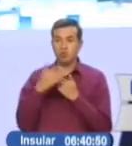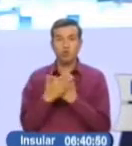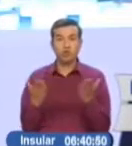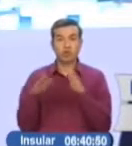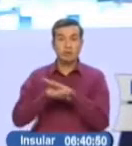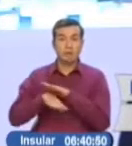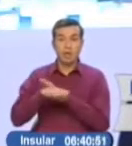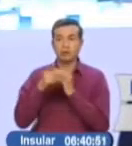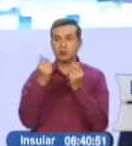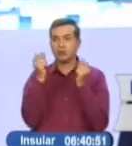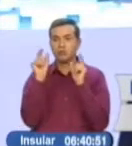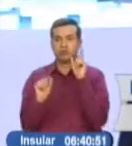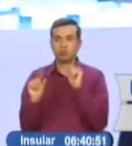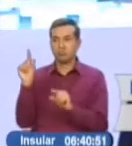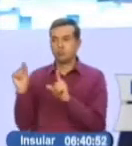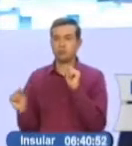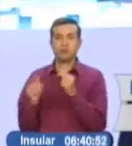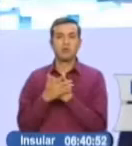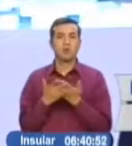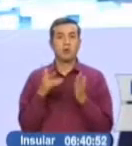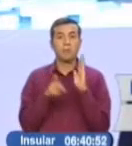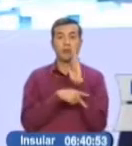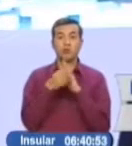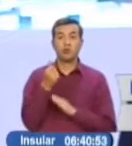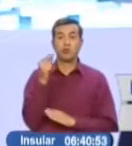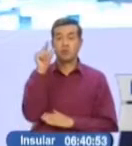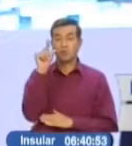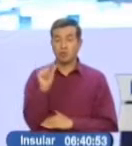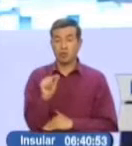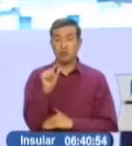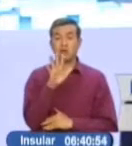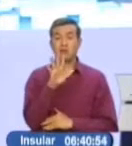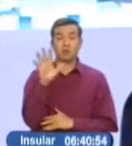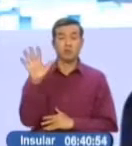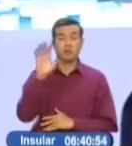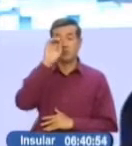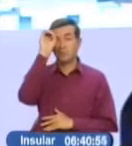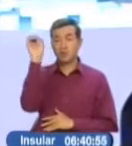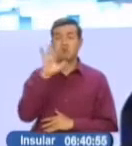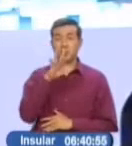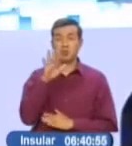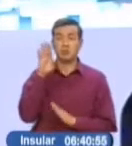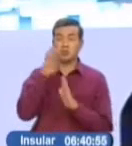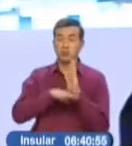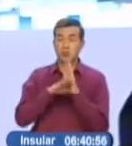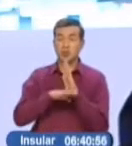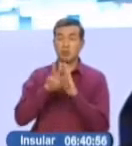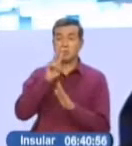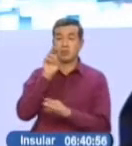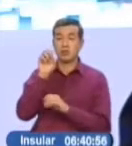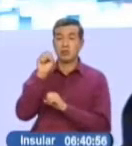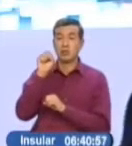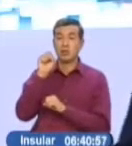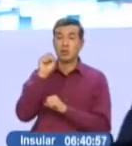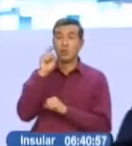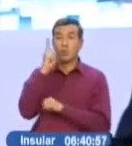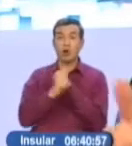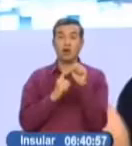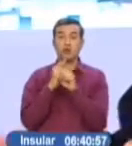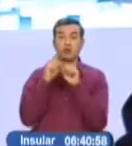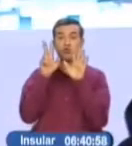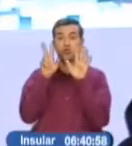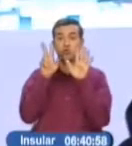materias primas. De hecho, los precios del petróleo han caído casi un 55% en los últimos 20 meses. Y esto